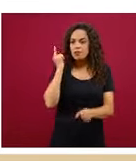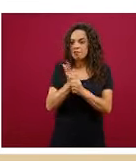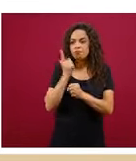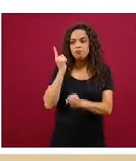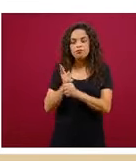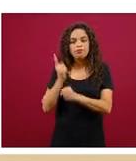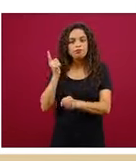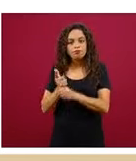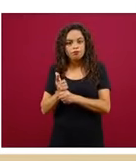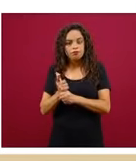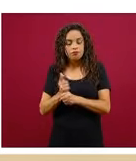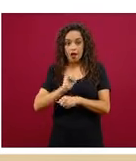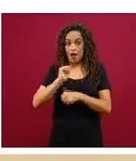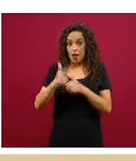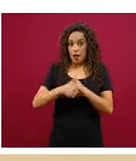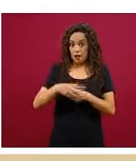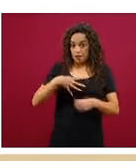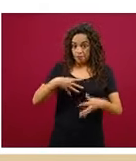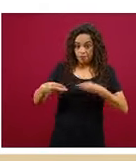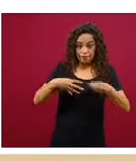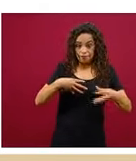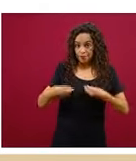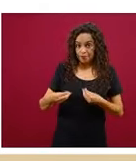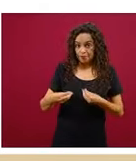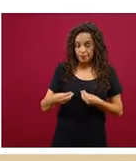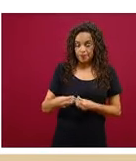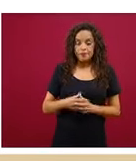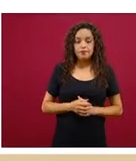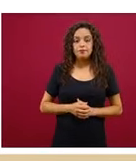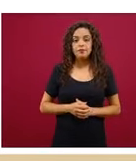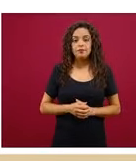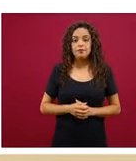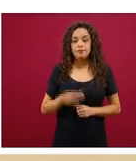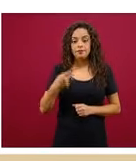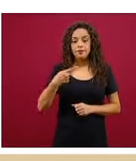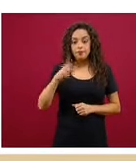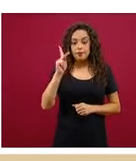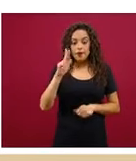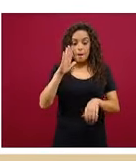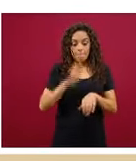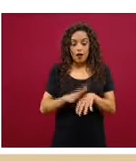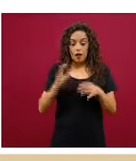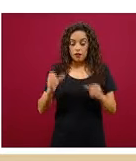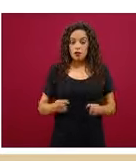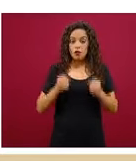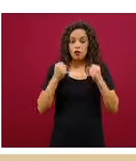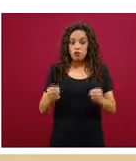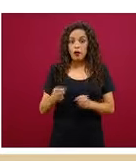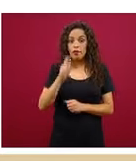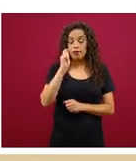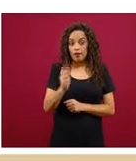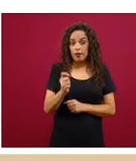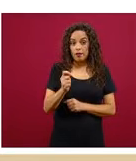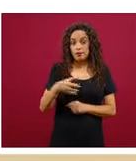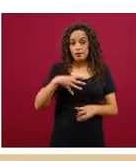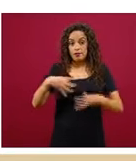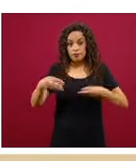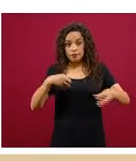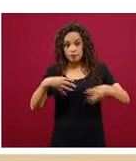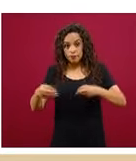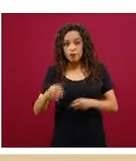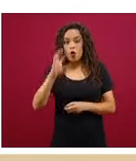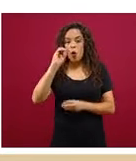menos un caso. Son más bien los que inician desde un principio, los que incrementan en un momento determinado su intensidad o van bajando. Y